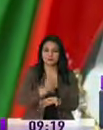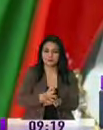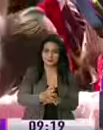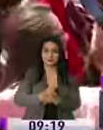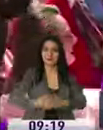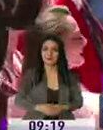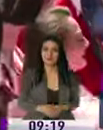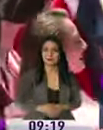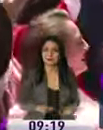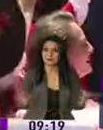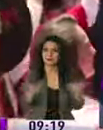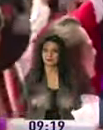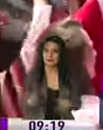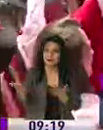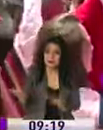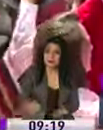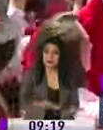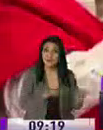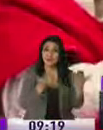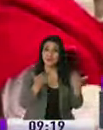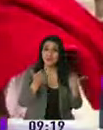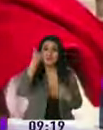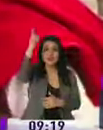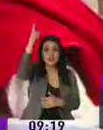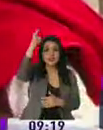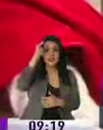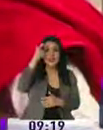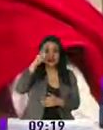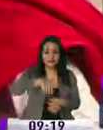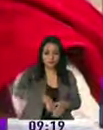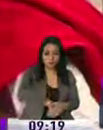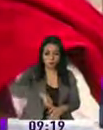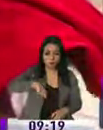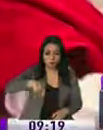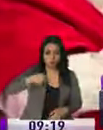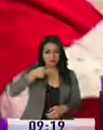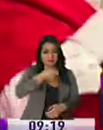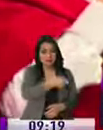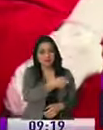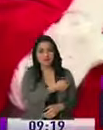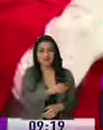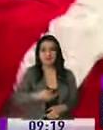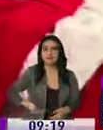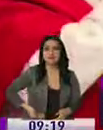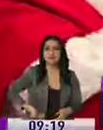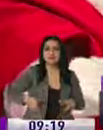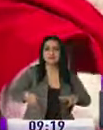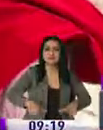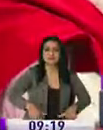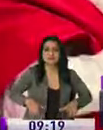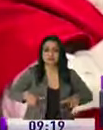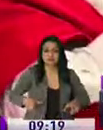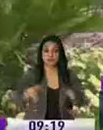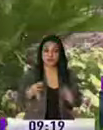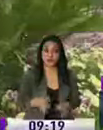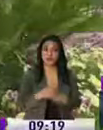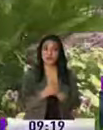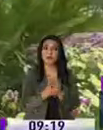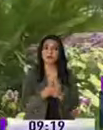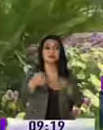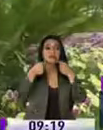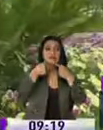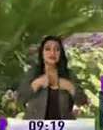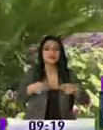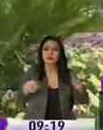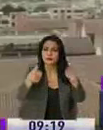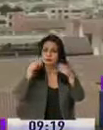Cotopaxi. Ya en el acto, el rey Moro entregó un sable al presidente Moreno, que aprovechando la oportunidad dio a